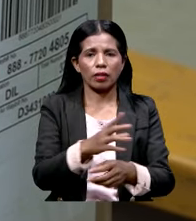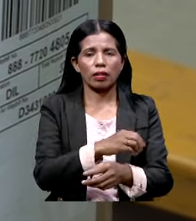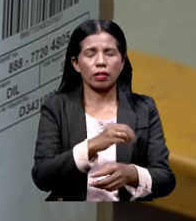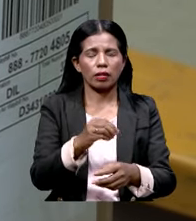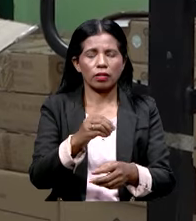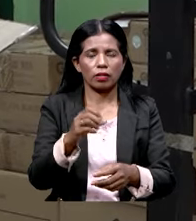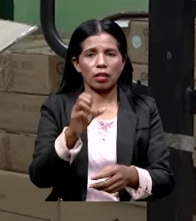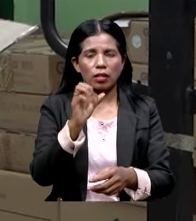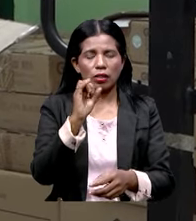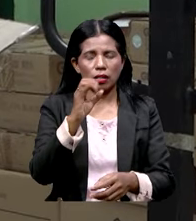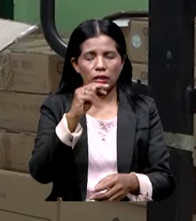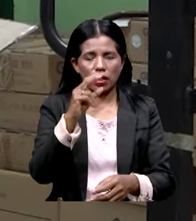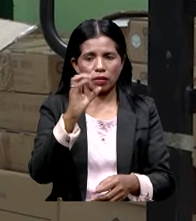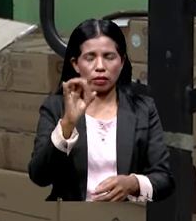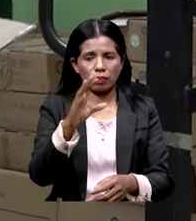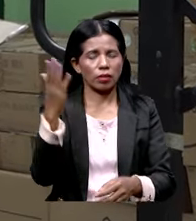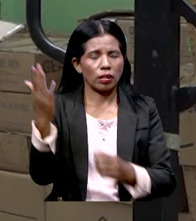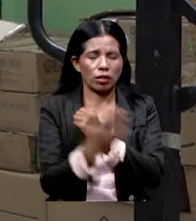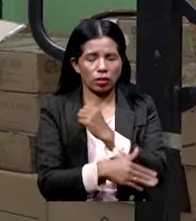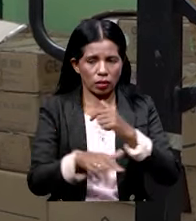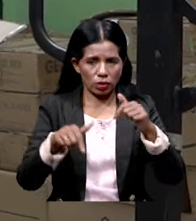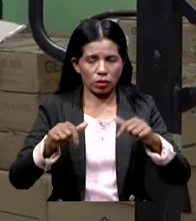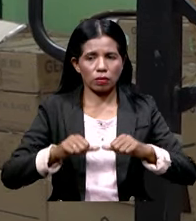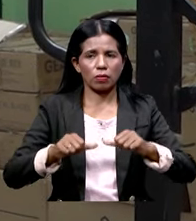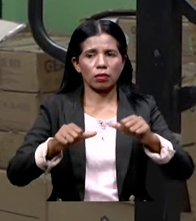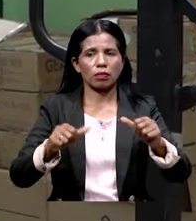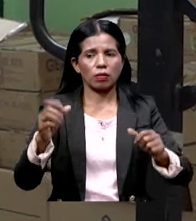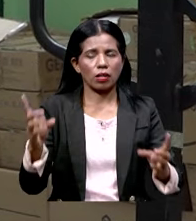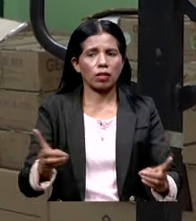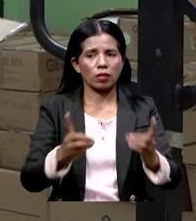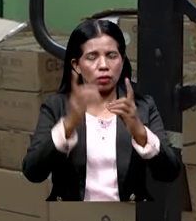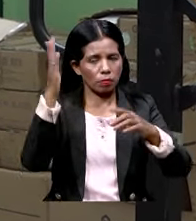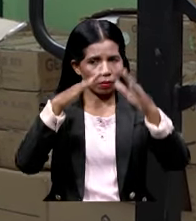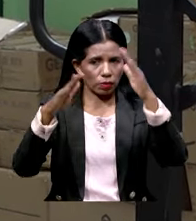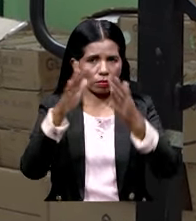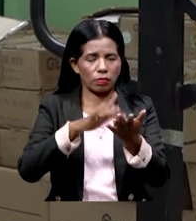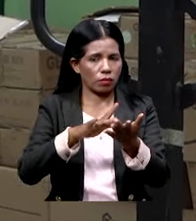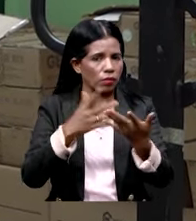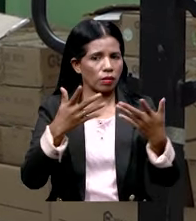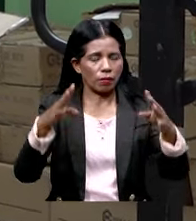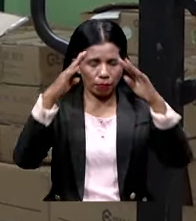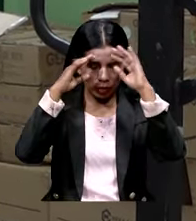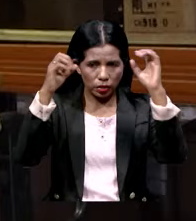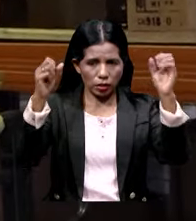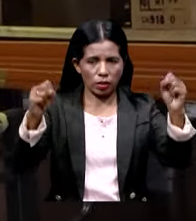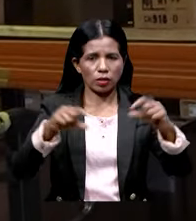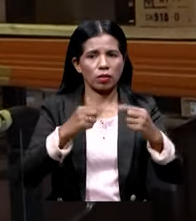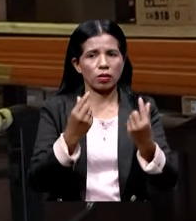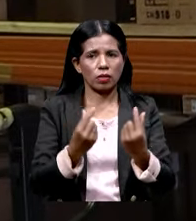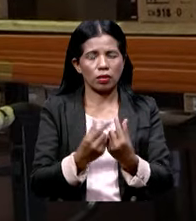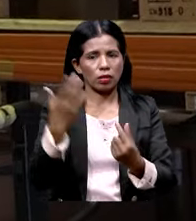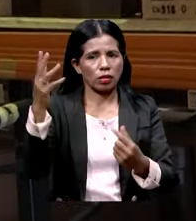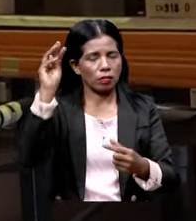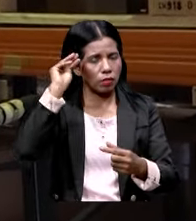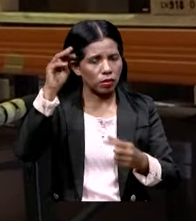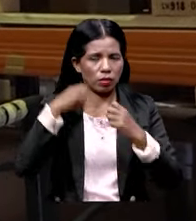centro no posto saúde Sira e Arailaran, continua a enfrentar problema falta imoru. Presidente, equipa verificação e Ministério